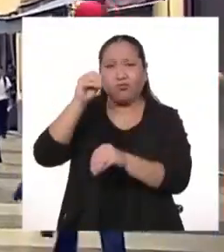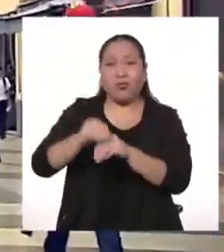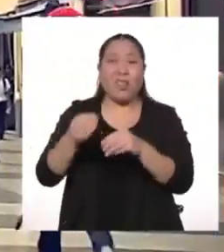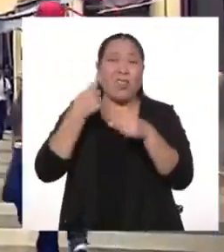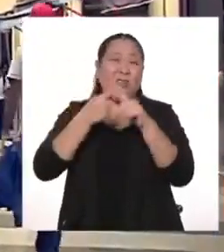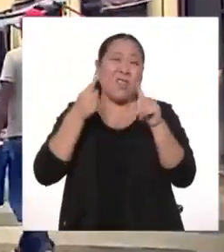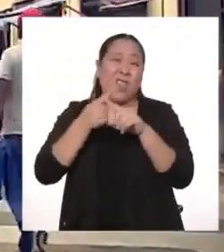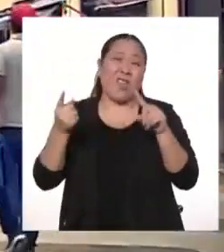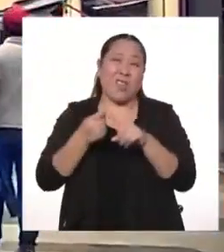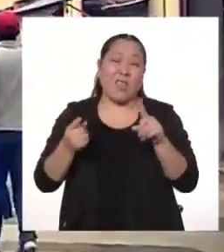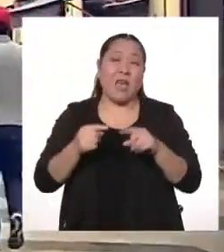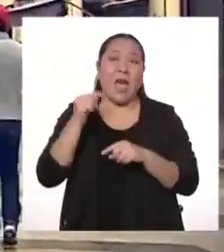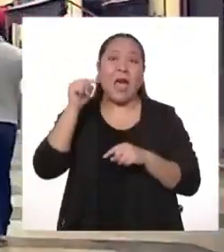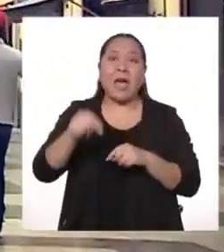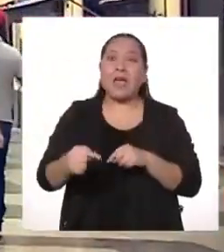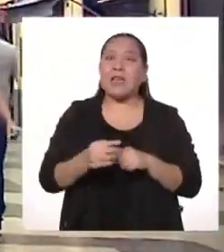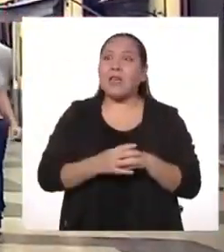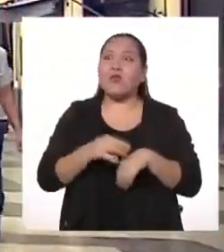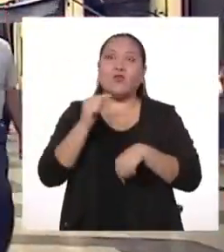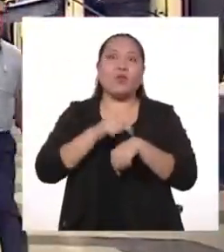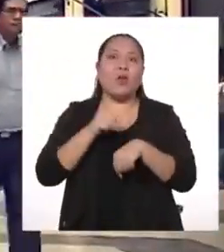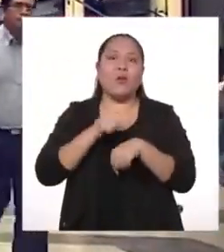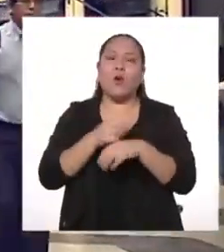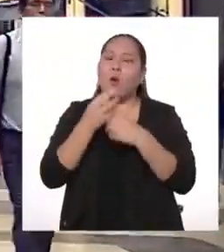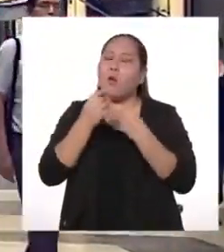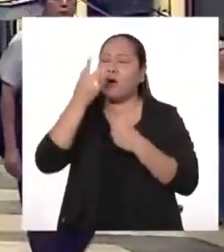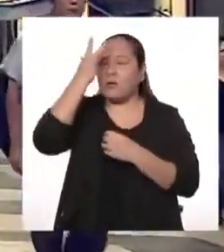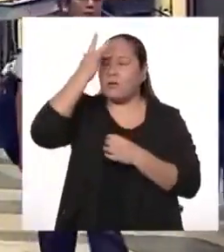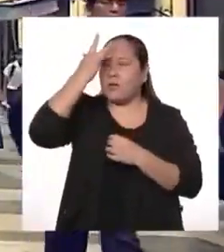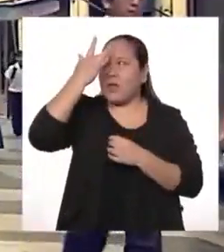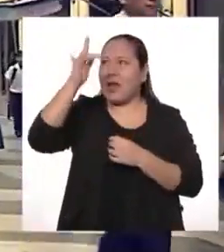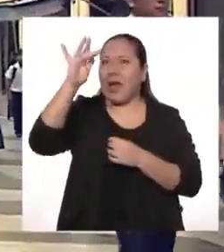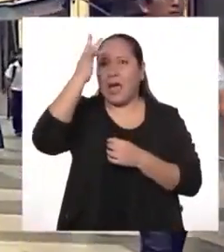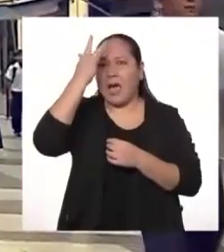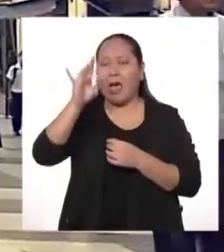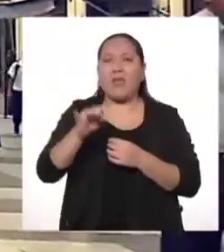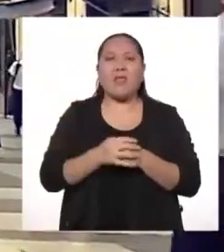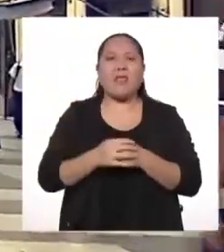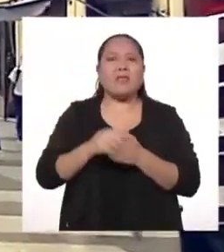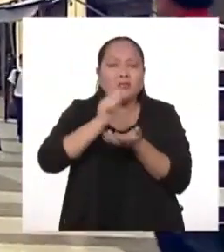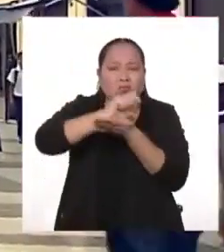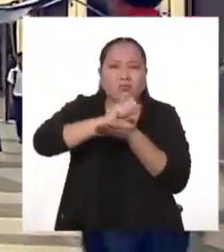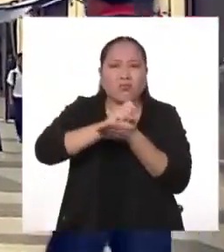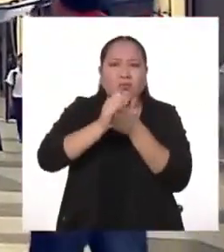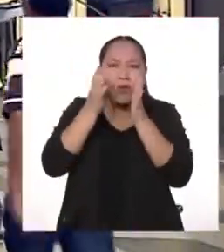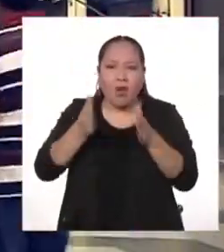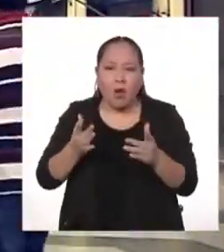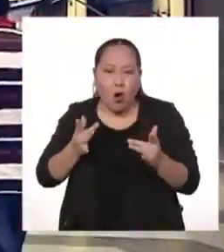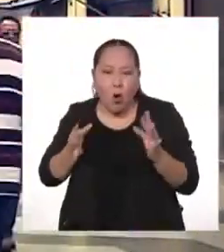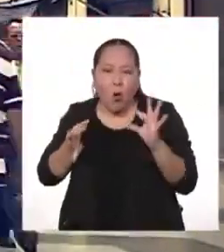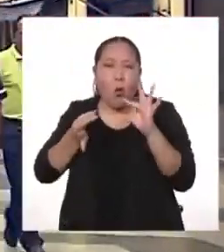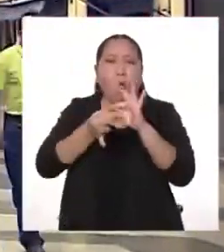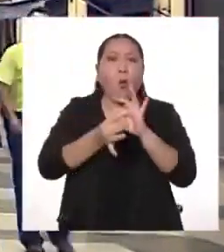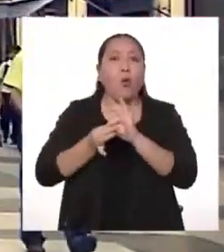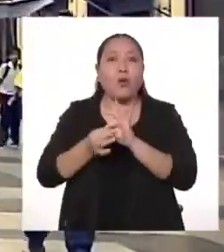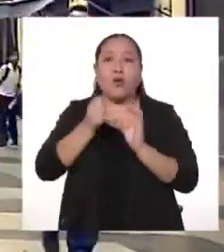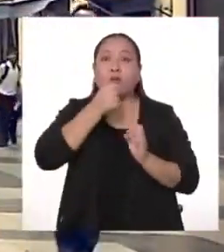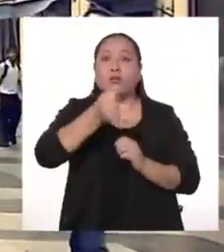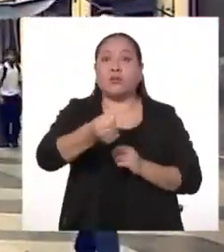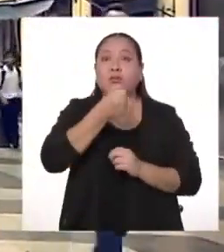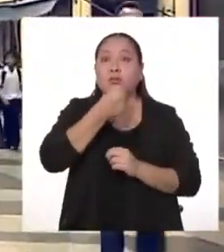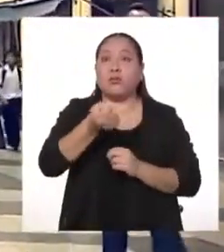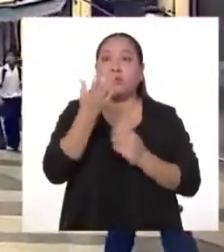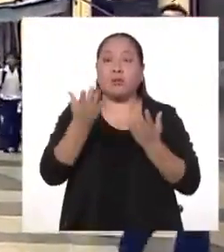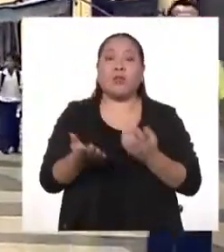una generación de brillantes literatos, escritores, intelectuales vinculados al periodismo, como Leonidas Yerovi, que era un